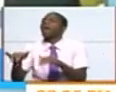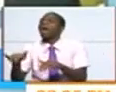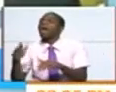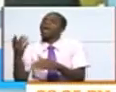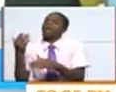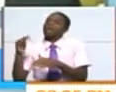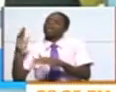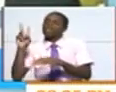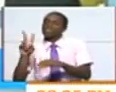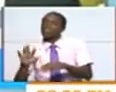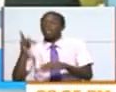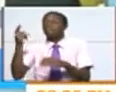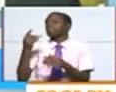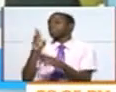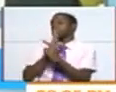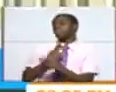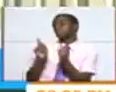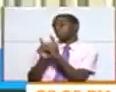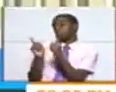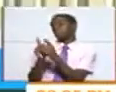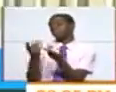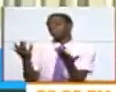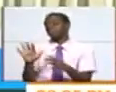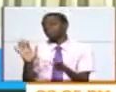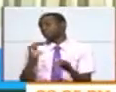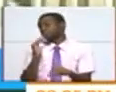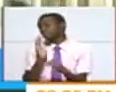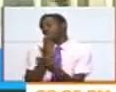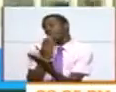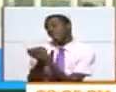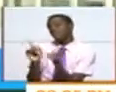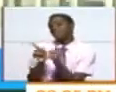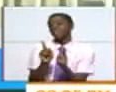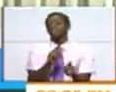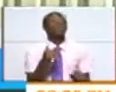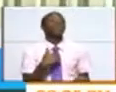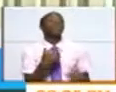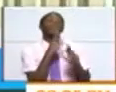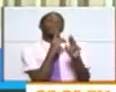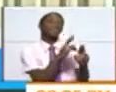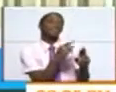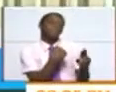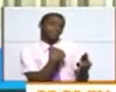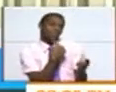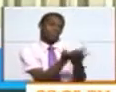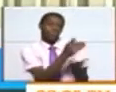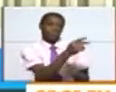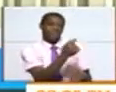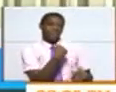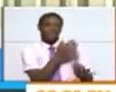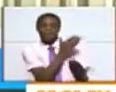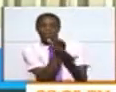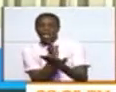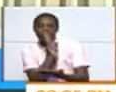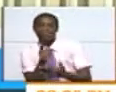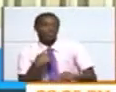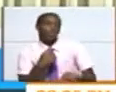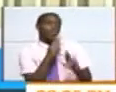de todas maneras por responder las preguntas de BW Noticias. Las respuestas las pongo yo, no usted. Gracias, señor